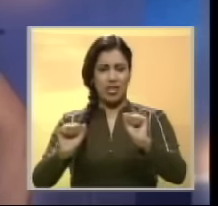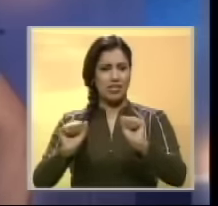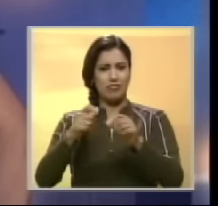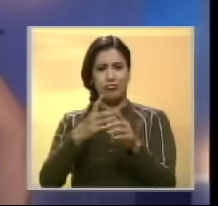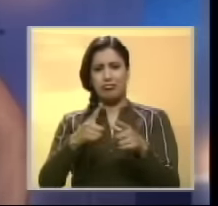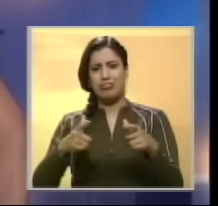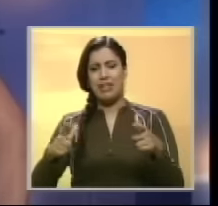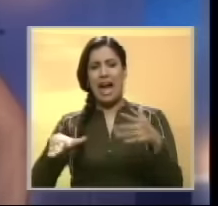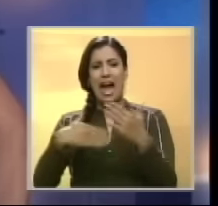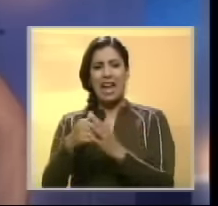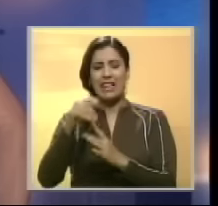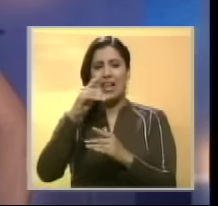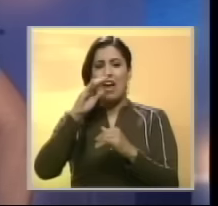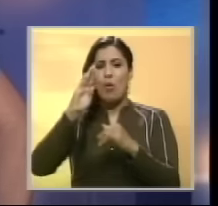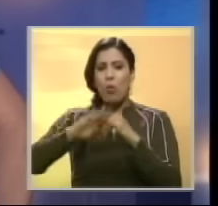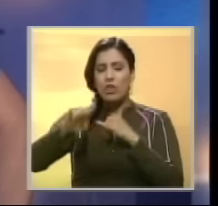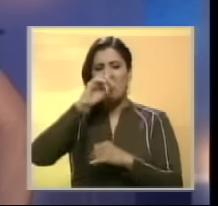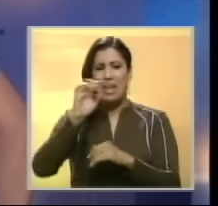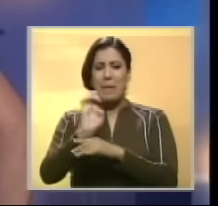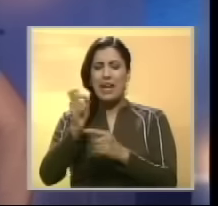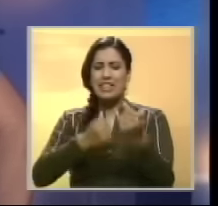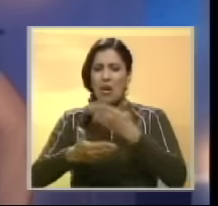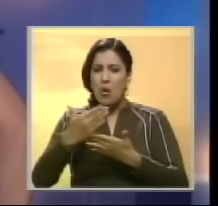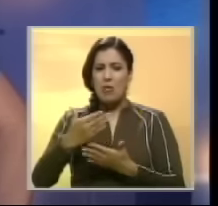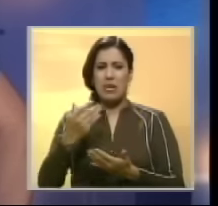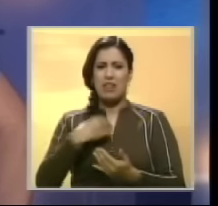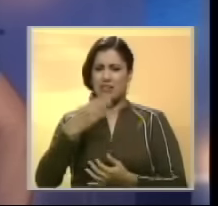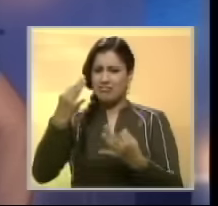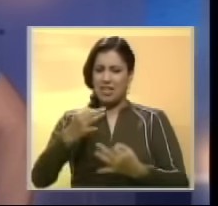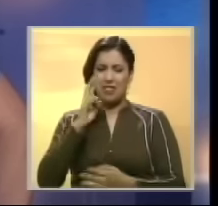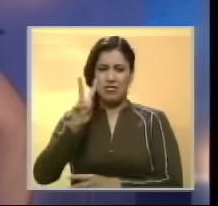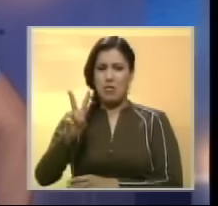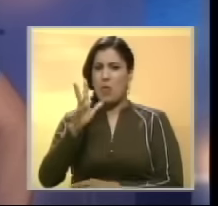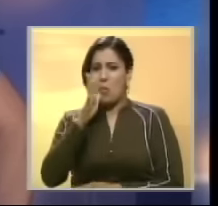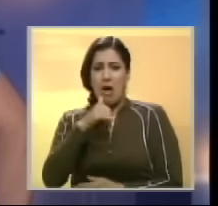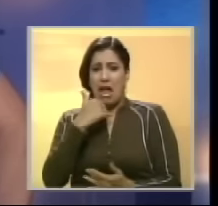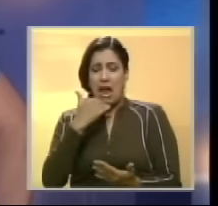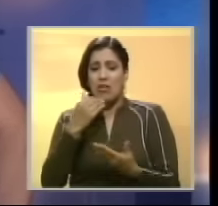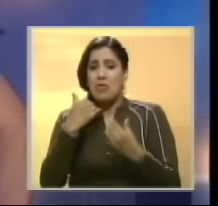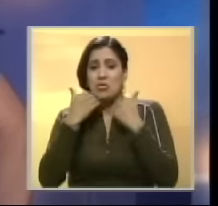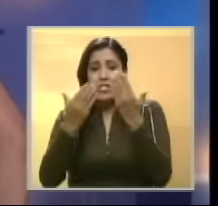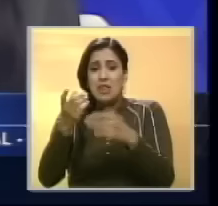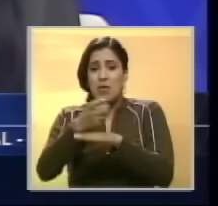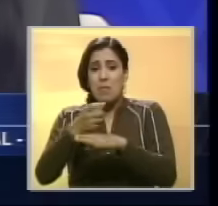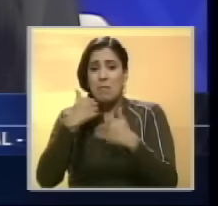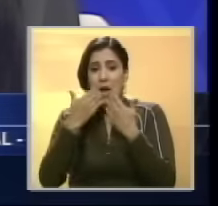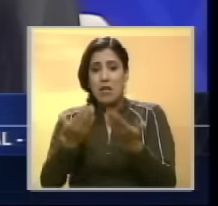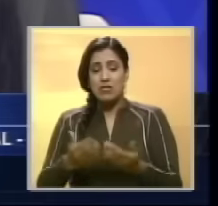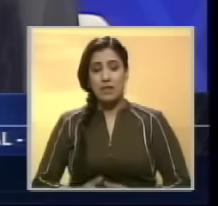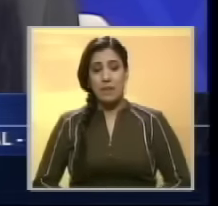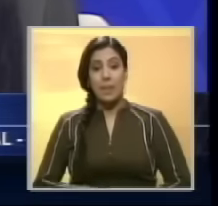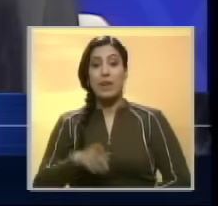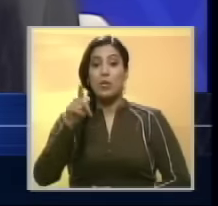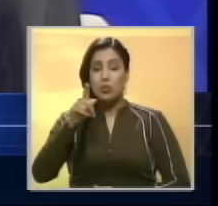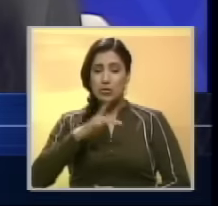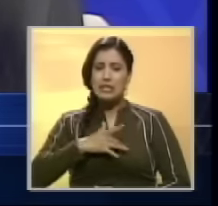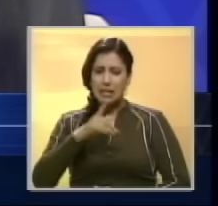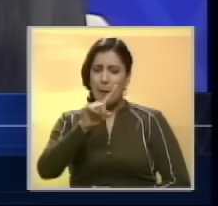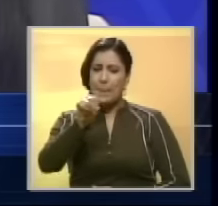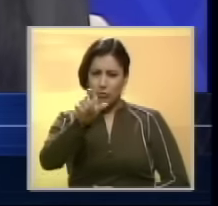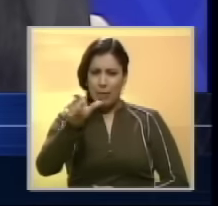extienda hasta finales de año el estado de emergencia económica aseguró que hasta los momentos no ha servido de nada usted siente